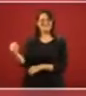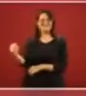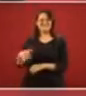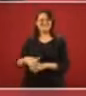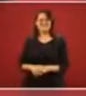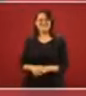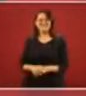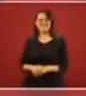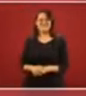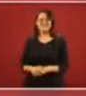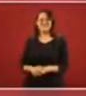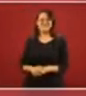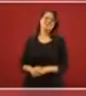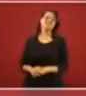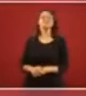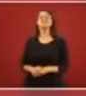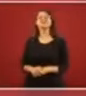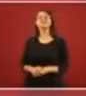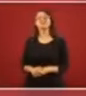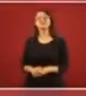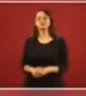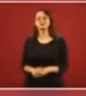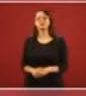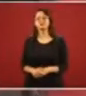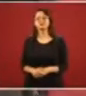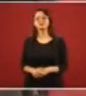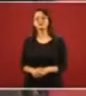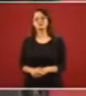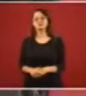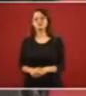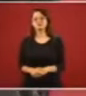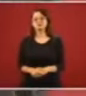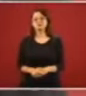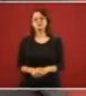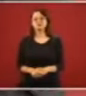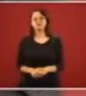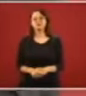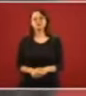De esos alumnos que si